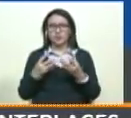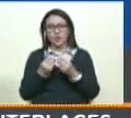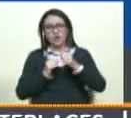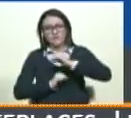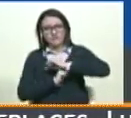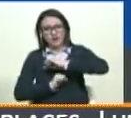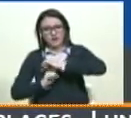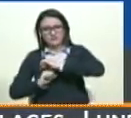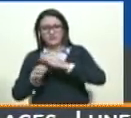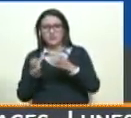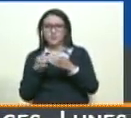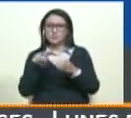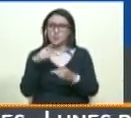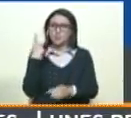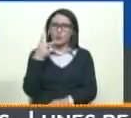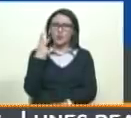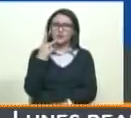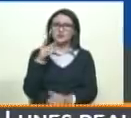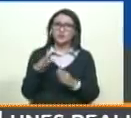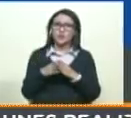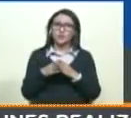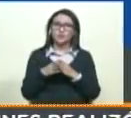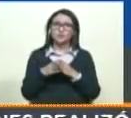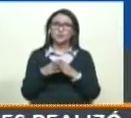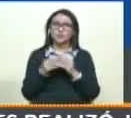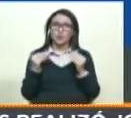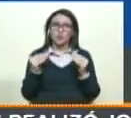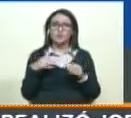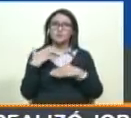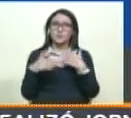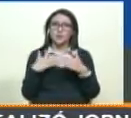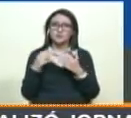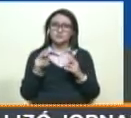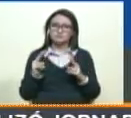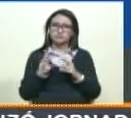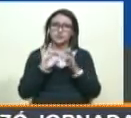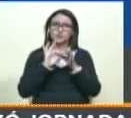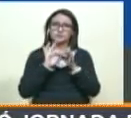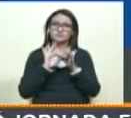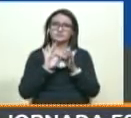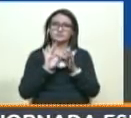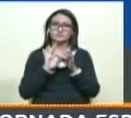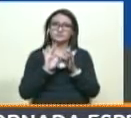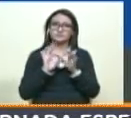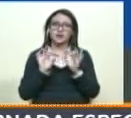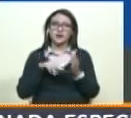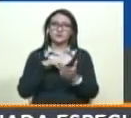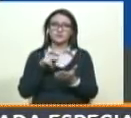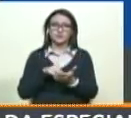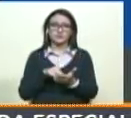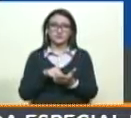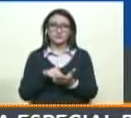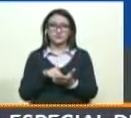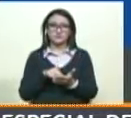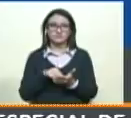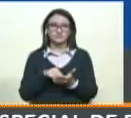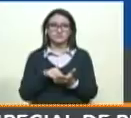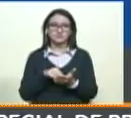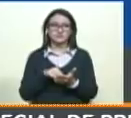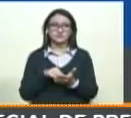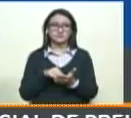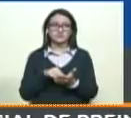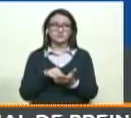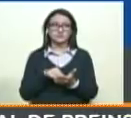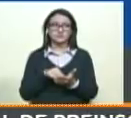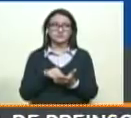con los actores políticos, todos, y a un gran proceso de reencuentro y reconciliación nacional. Esas medidas le hacen